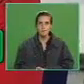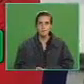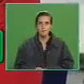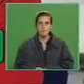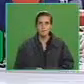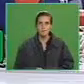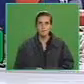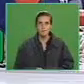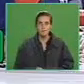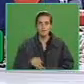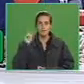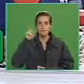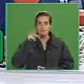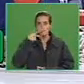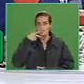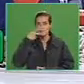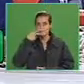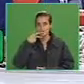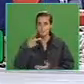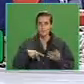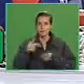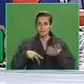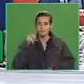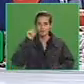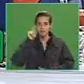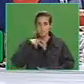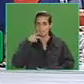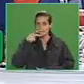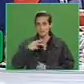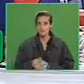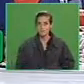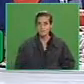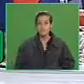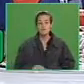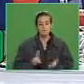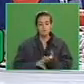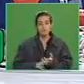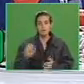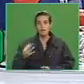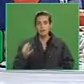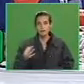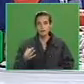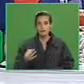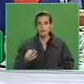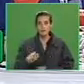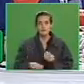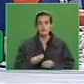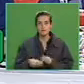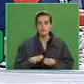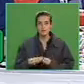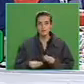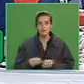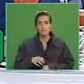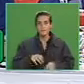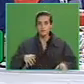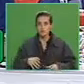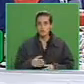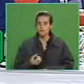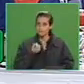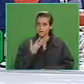es la formación política, el plan de formación política. De verdad, la consolidación de una mayoría